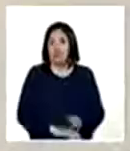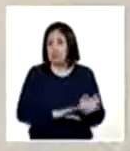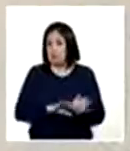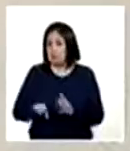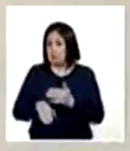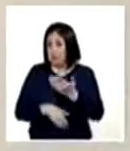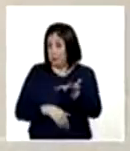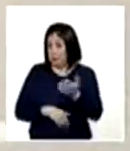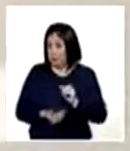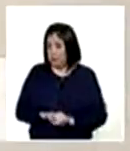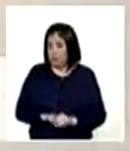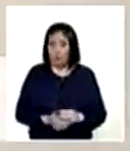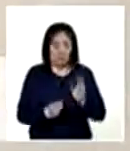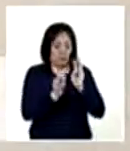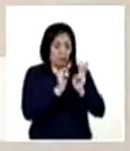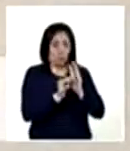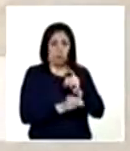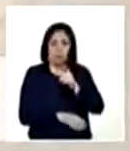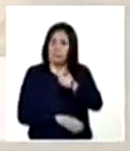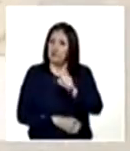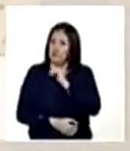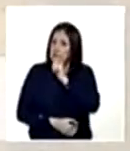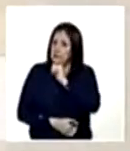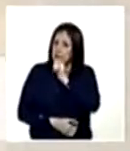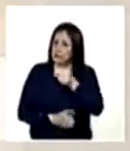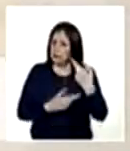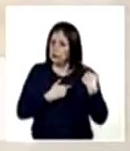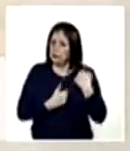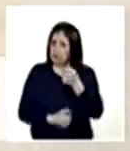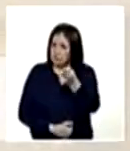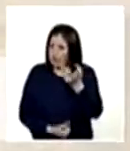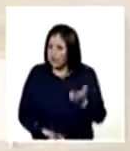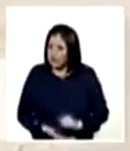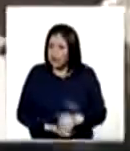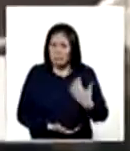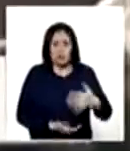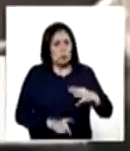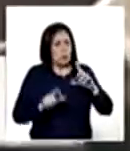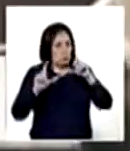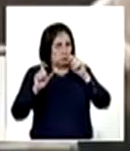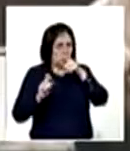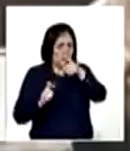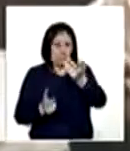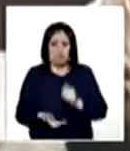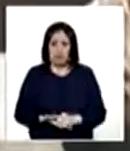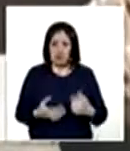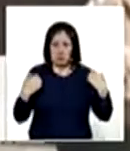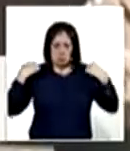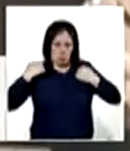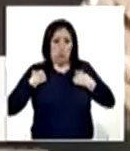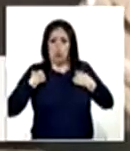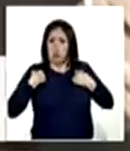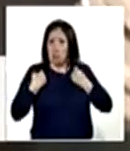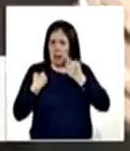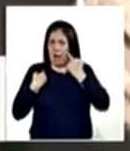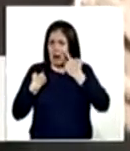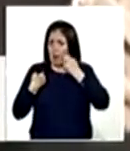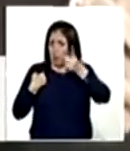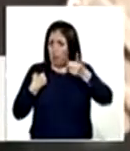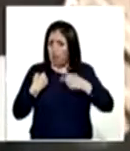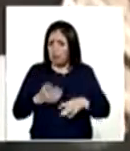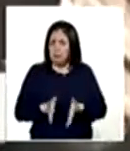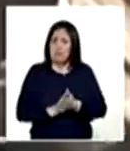Terminamos este bloque de WhatsApp con la irresponsabilidad hecha fotografía. Con su mochila bien puesta, este señor pidió